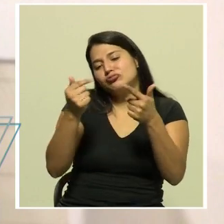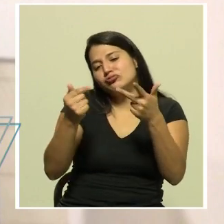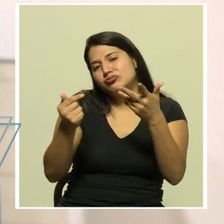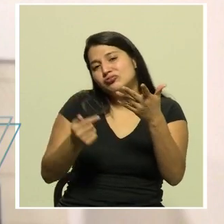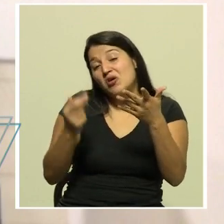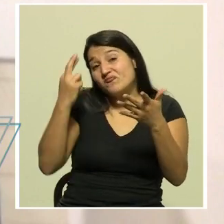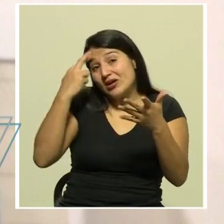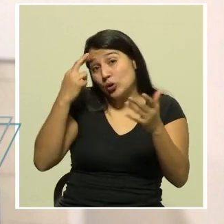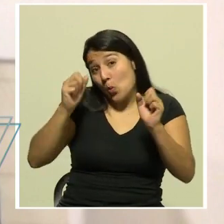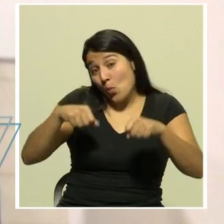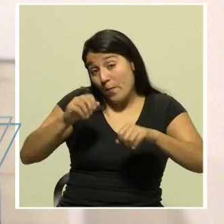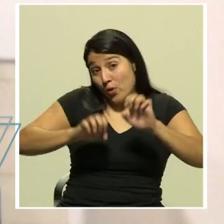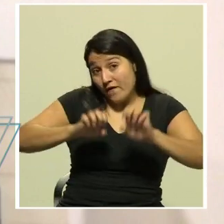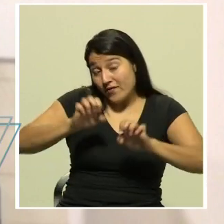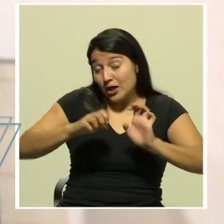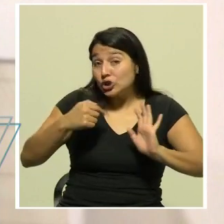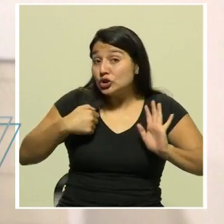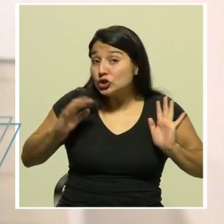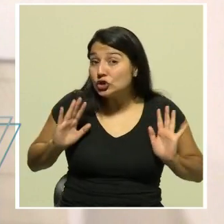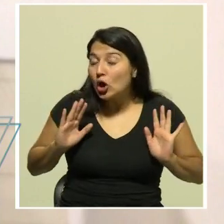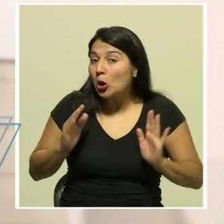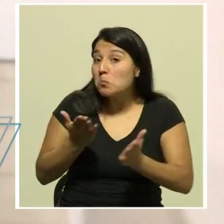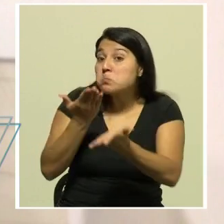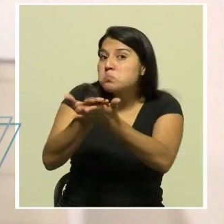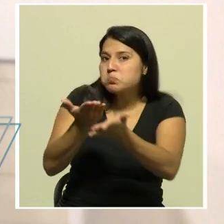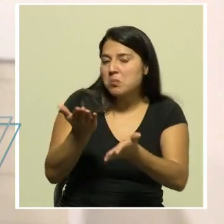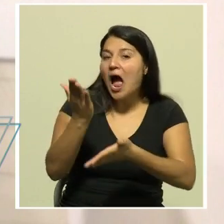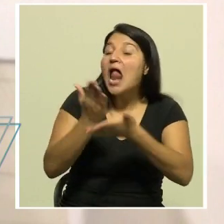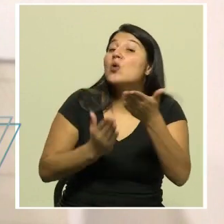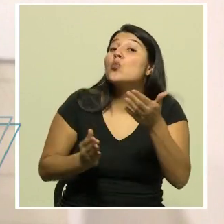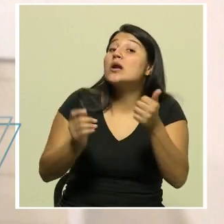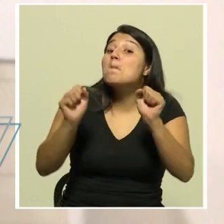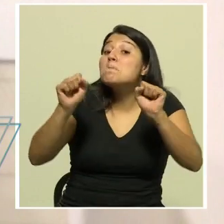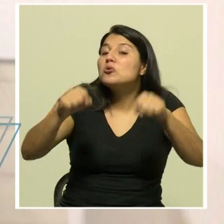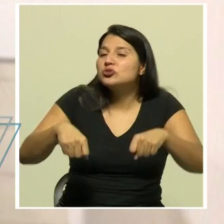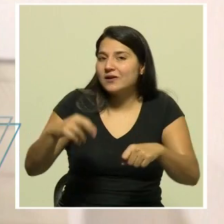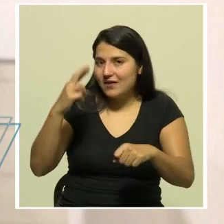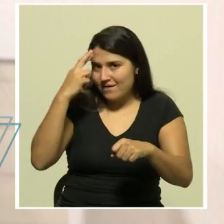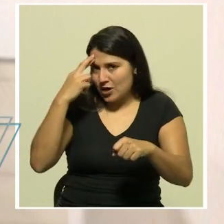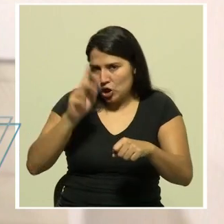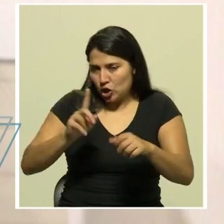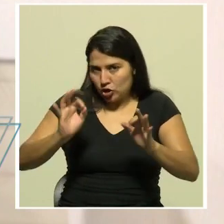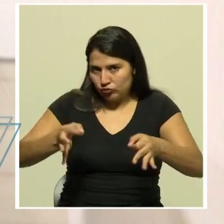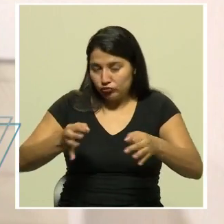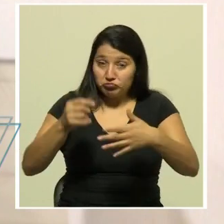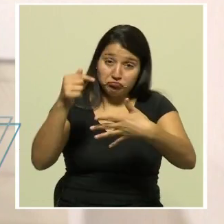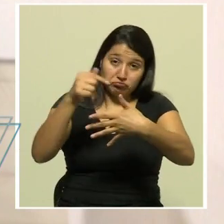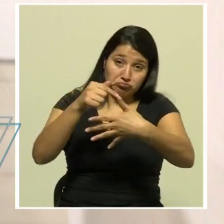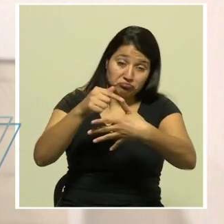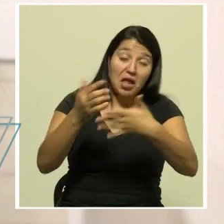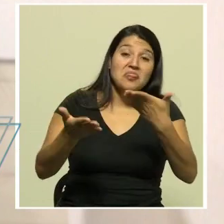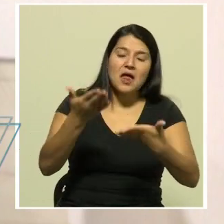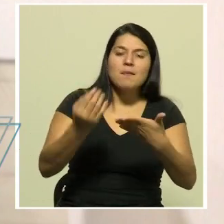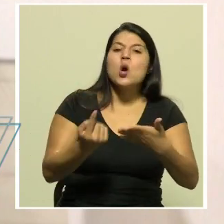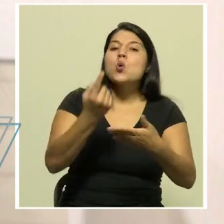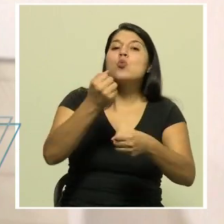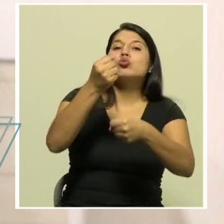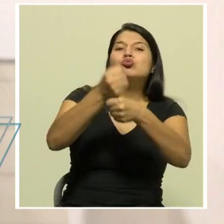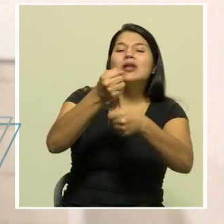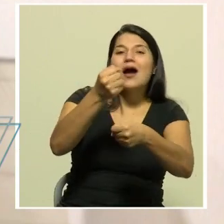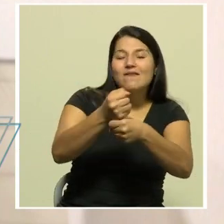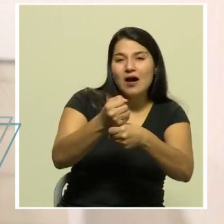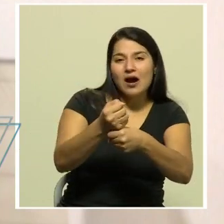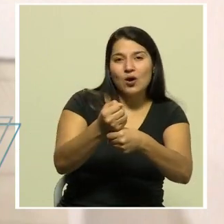yo me animaría a lanzar a manera de hipótesis algunas. Unas tienen que ver con que es un trabajo que